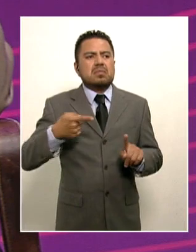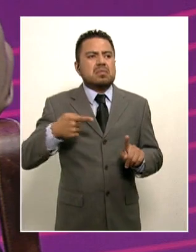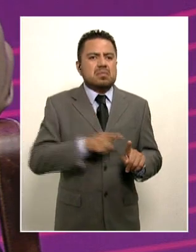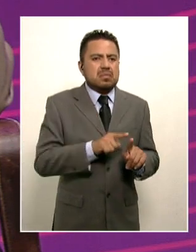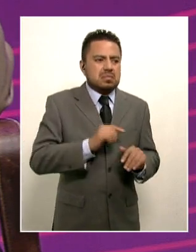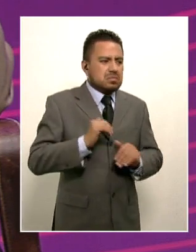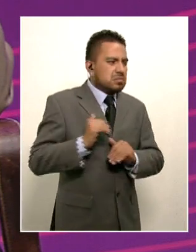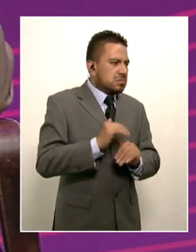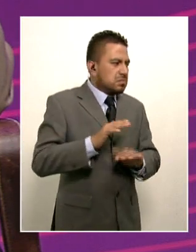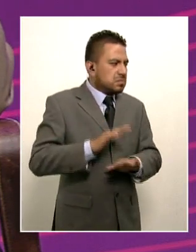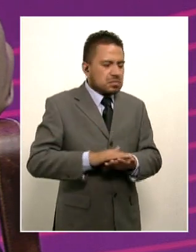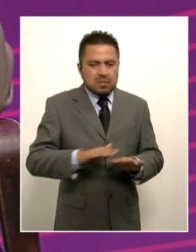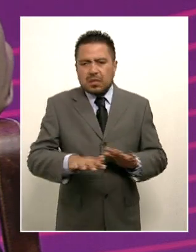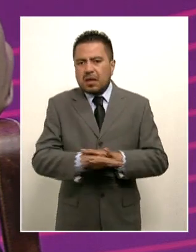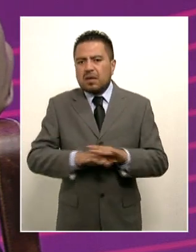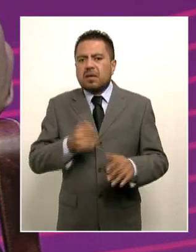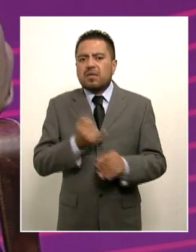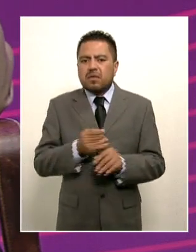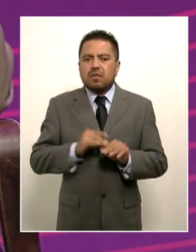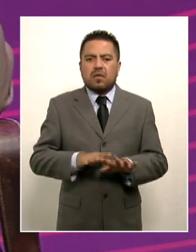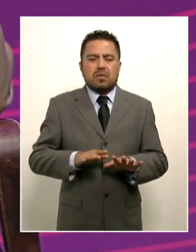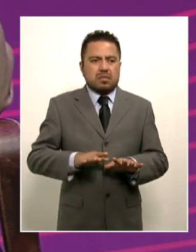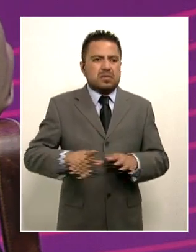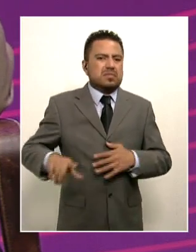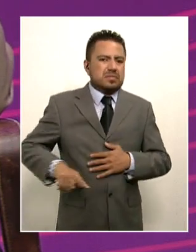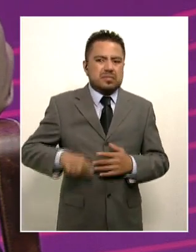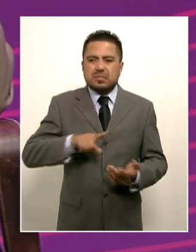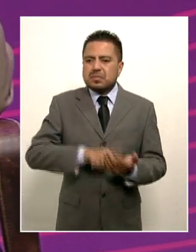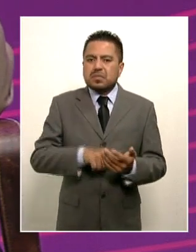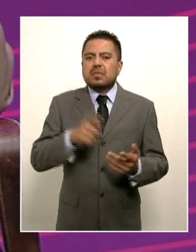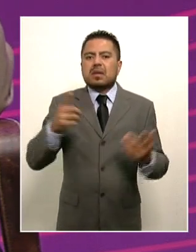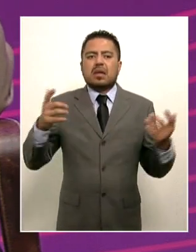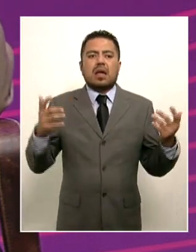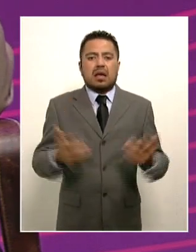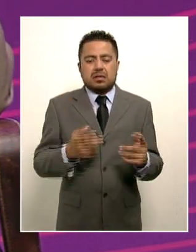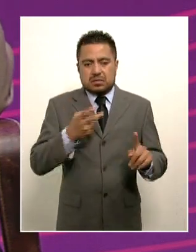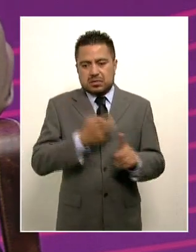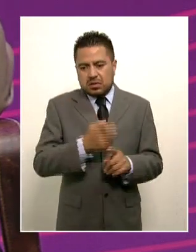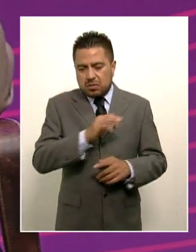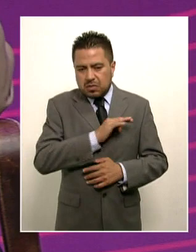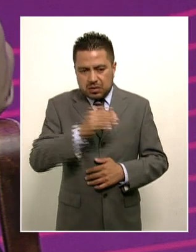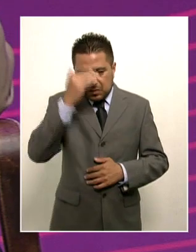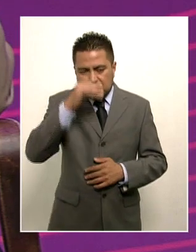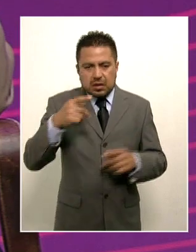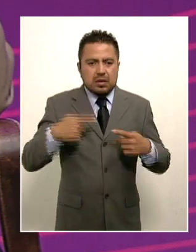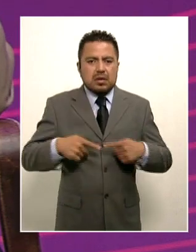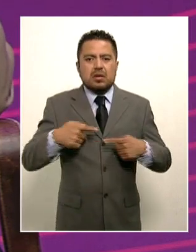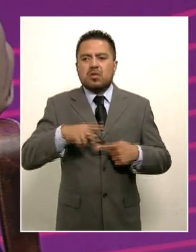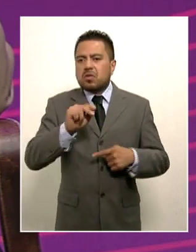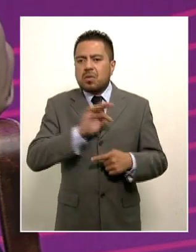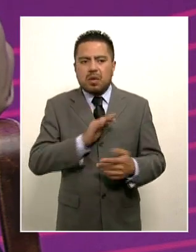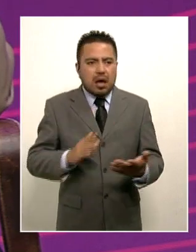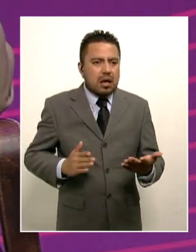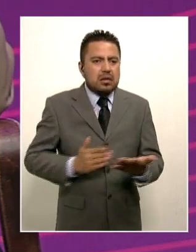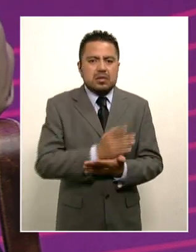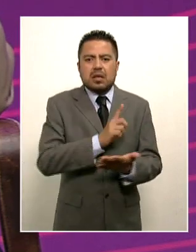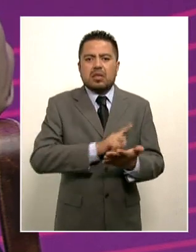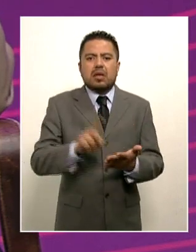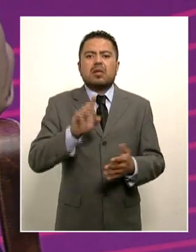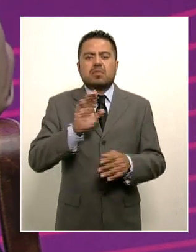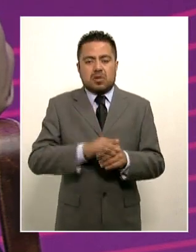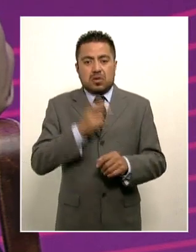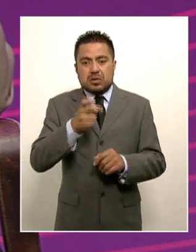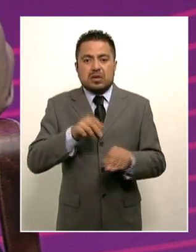acceder a lo más básico de información pública y hacen entonces, podemos saberlo, que las personas no accedan a los derechos, y por eso el